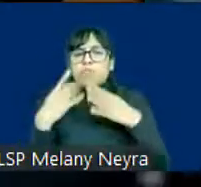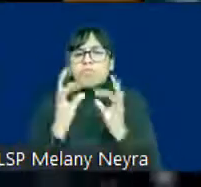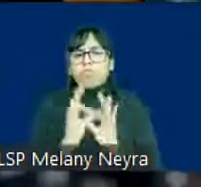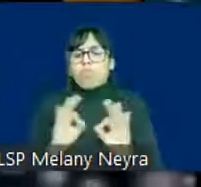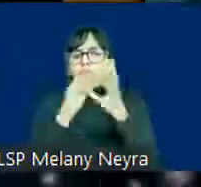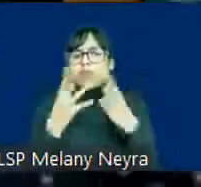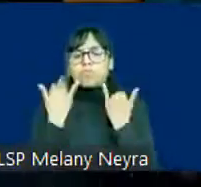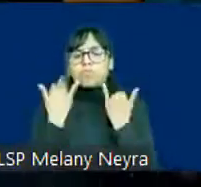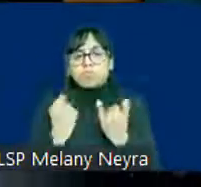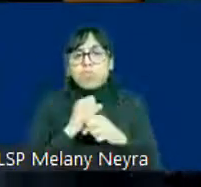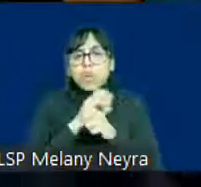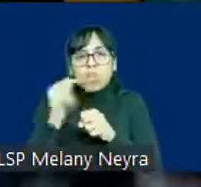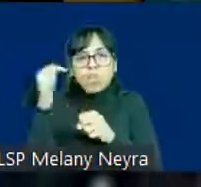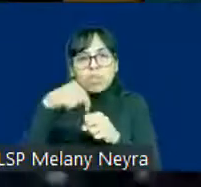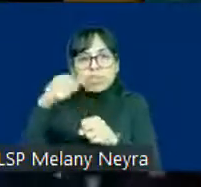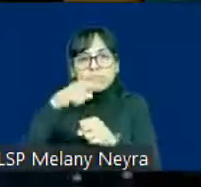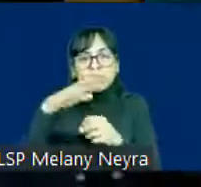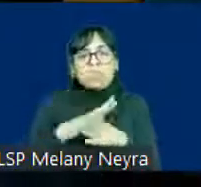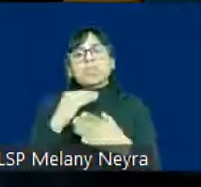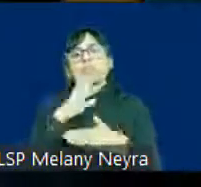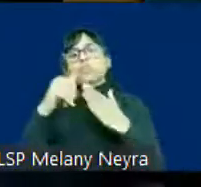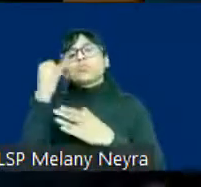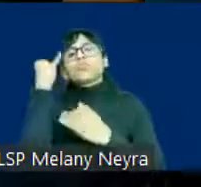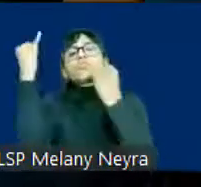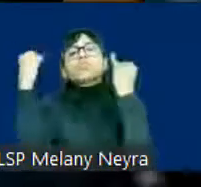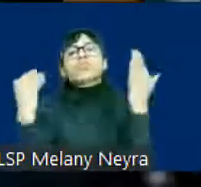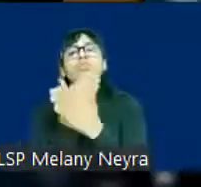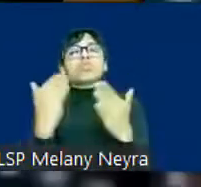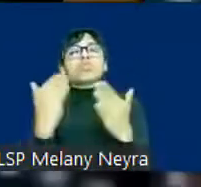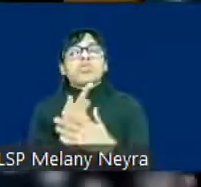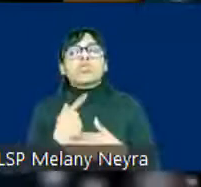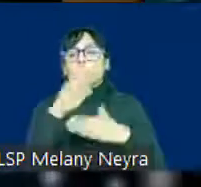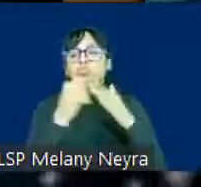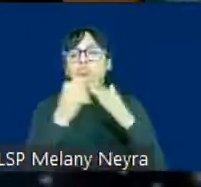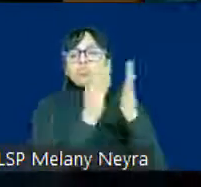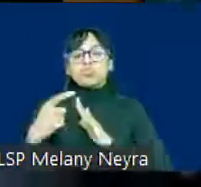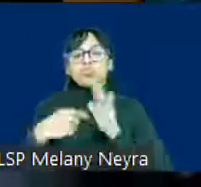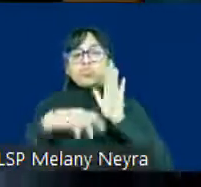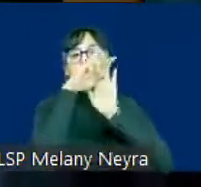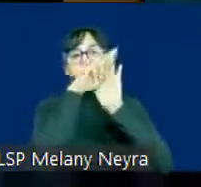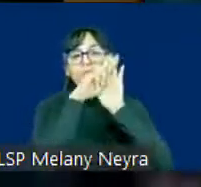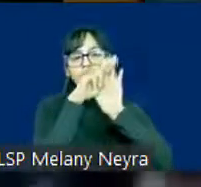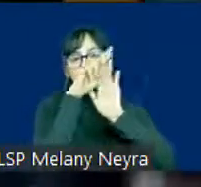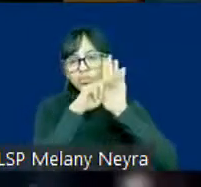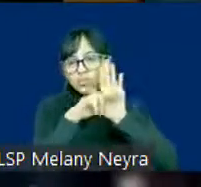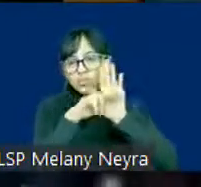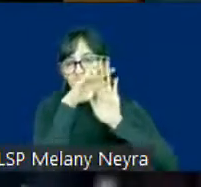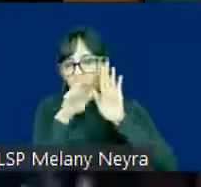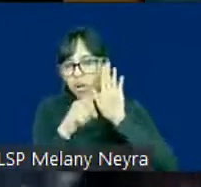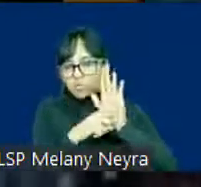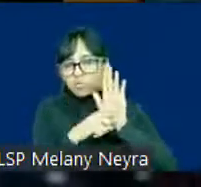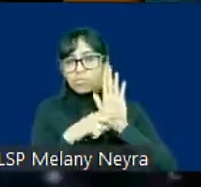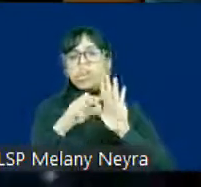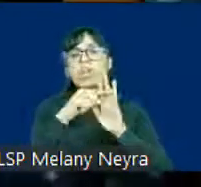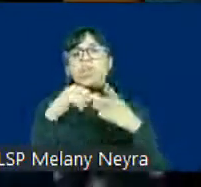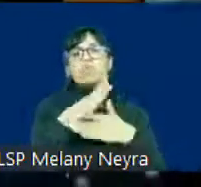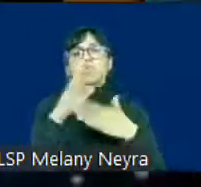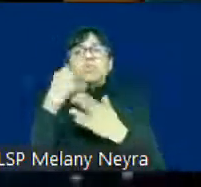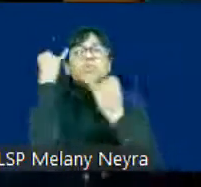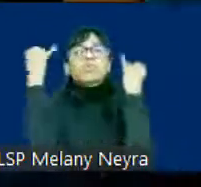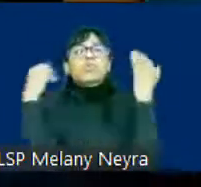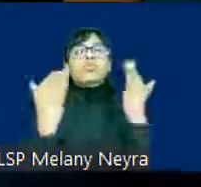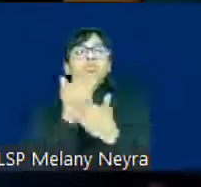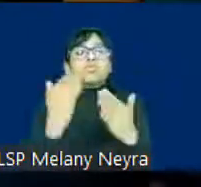como lo es la innovación en todo lo que tiene que ver con el procedimiento registral. Si bien la innovación no tendría que